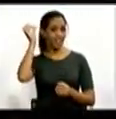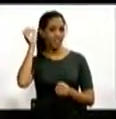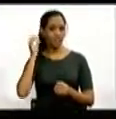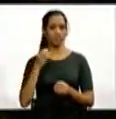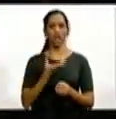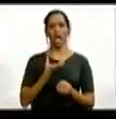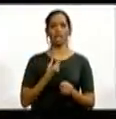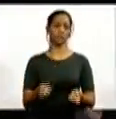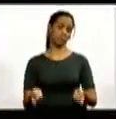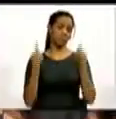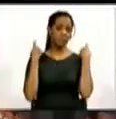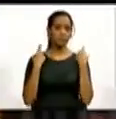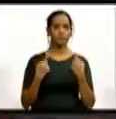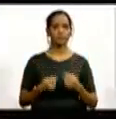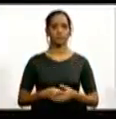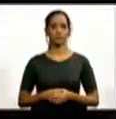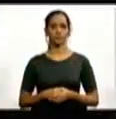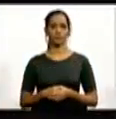nada.